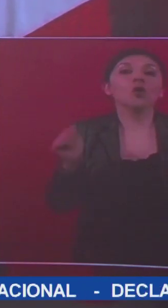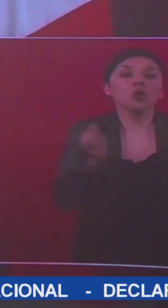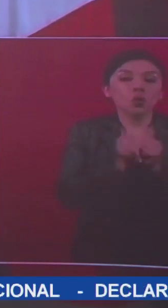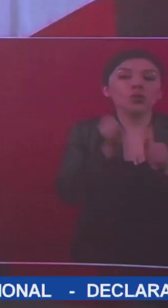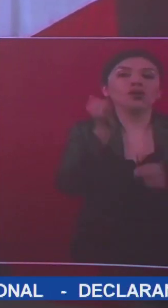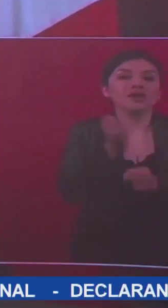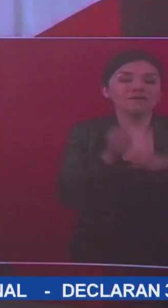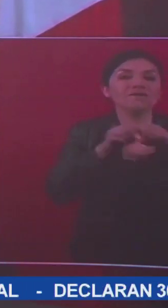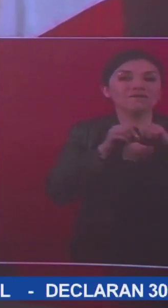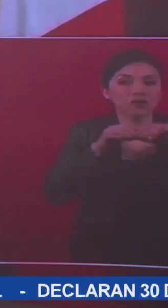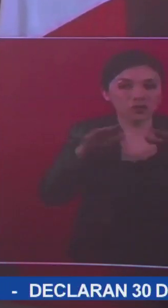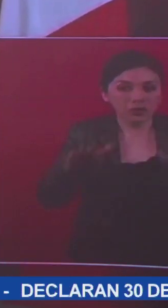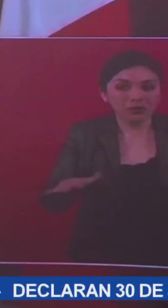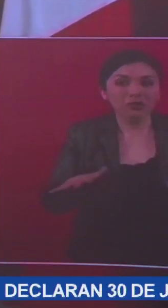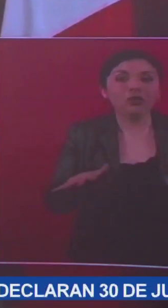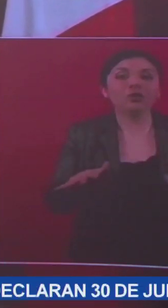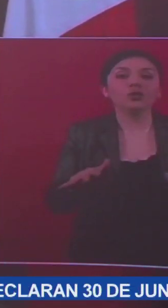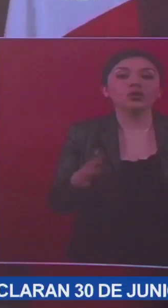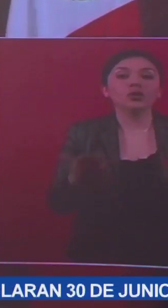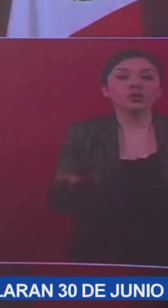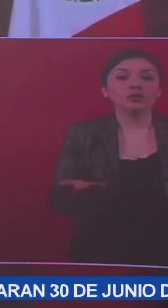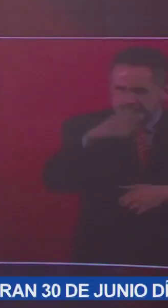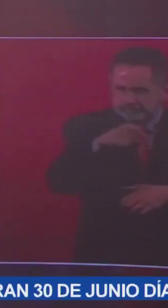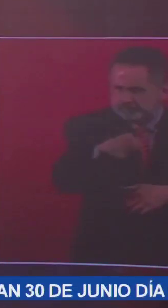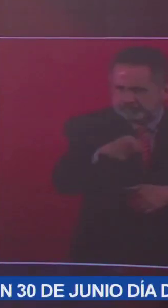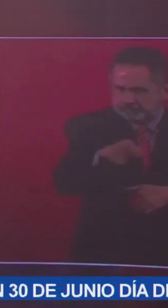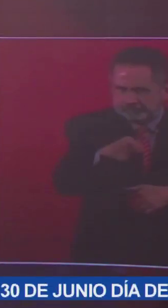vamos a aplicar la ley